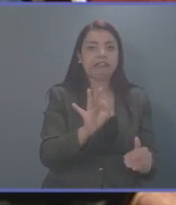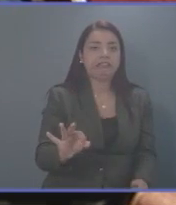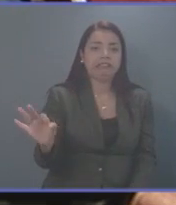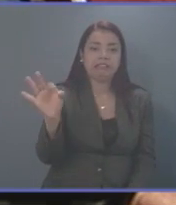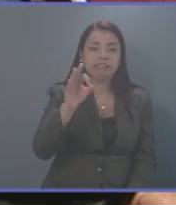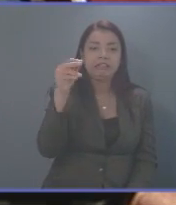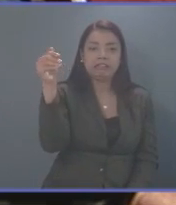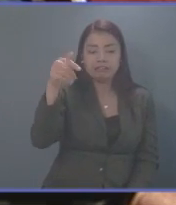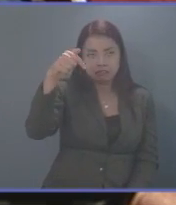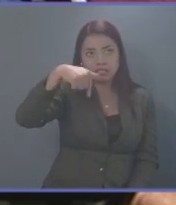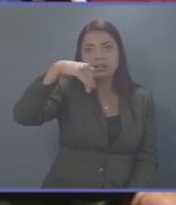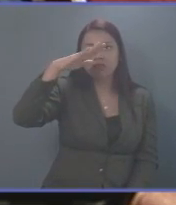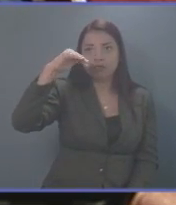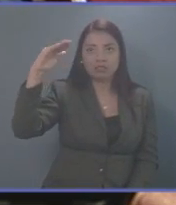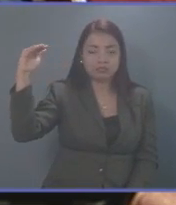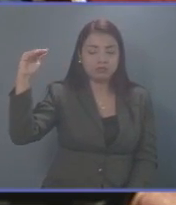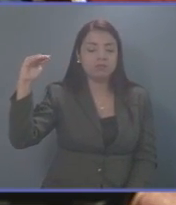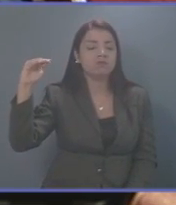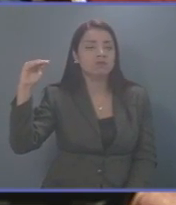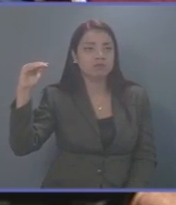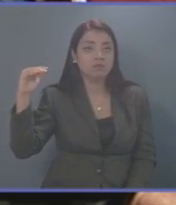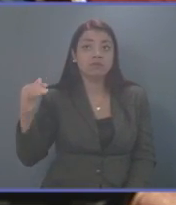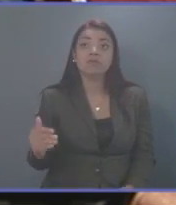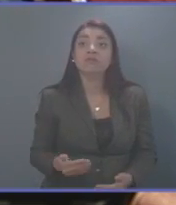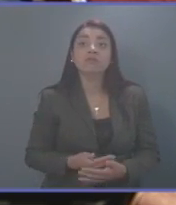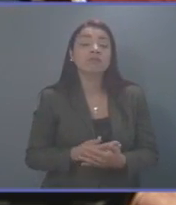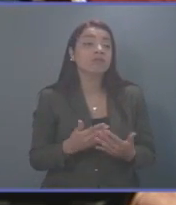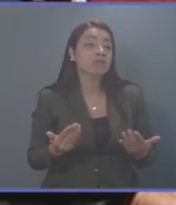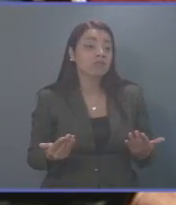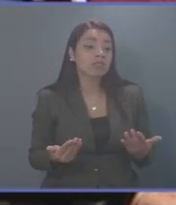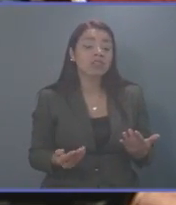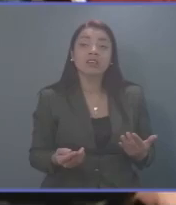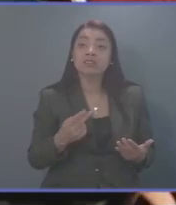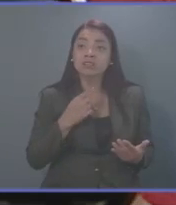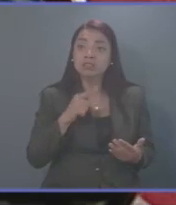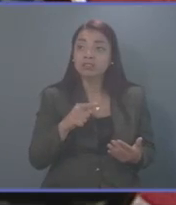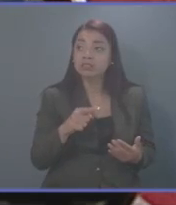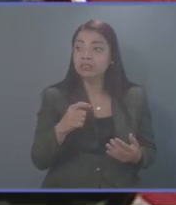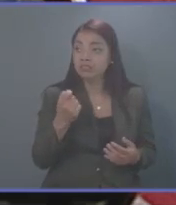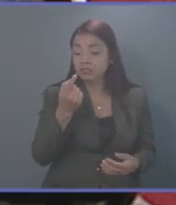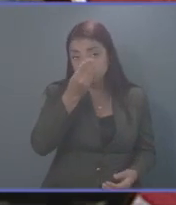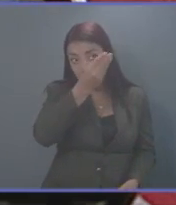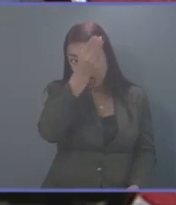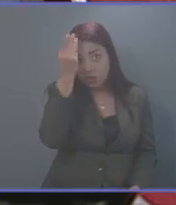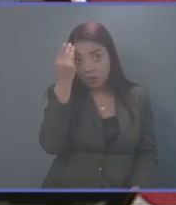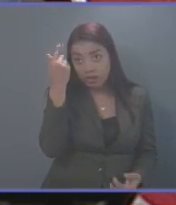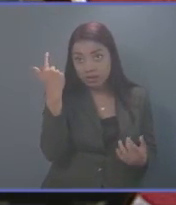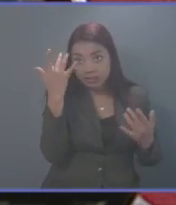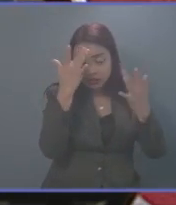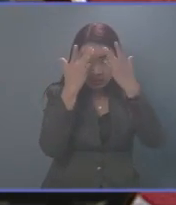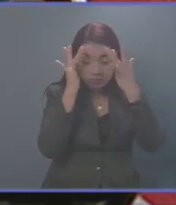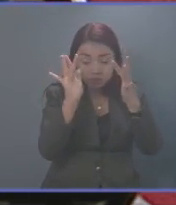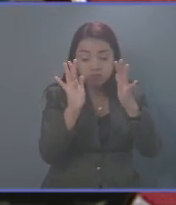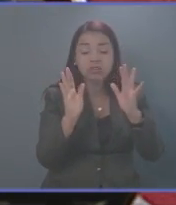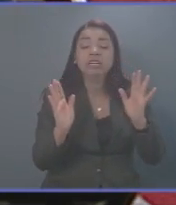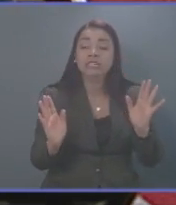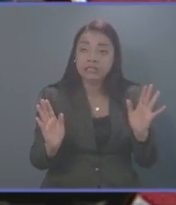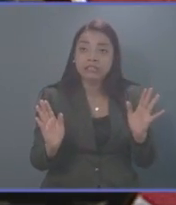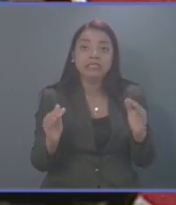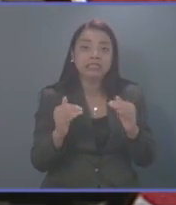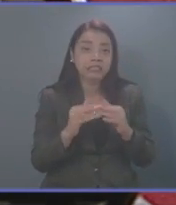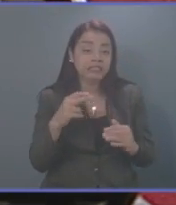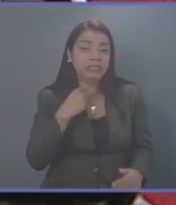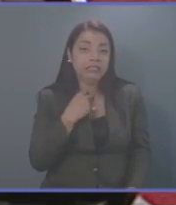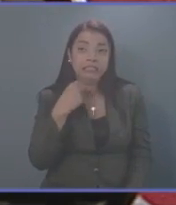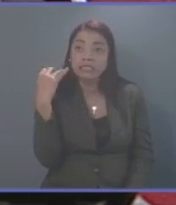esta república. Pero la deuda pendiente que tienen los recién graduados, y me incluyo,